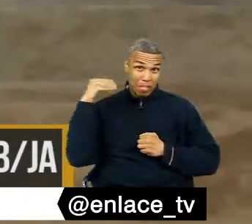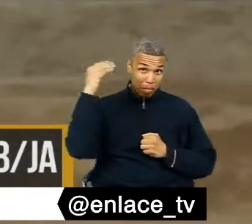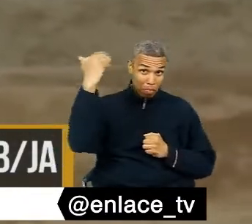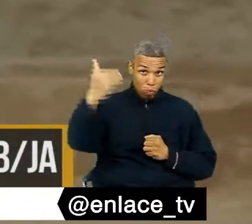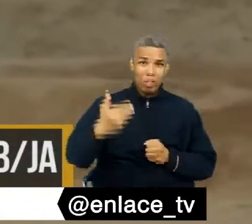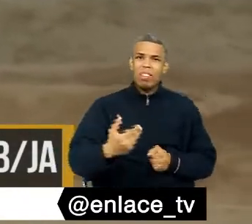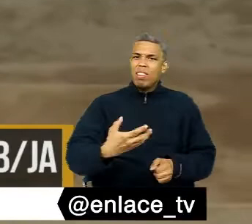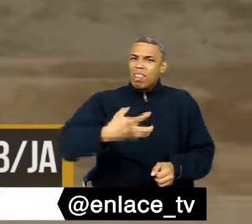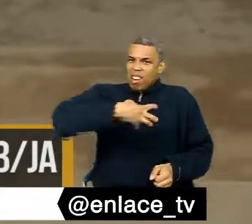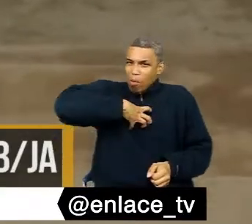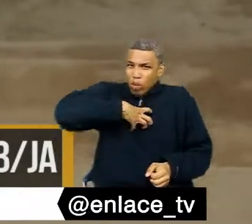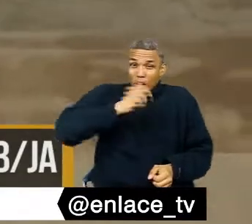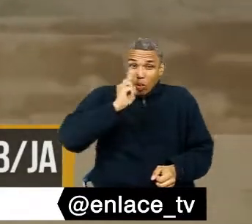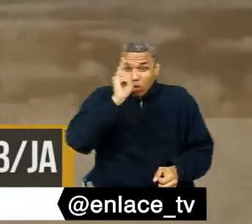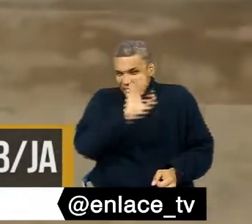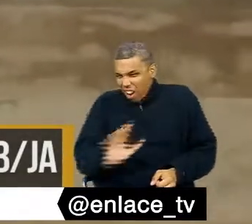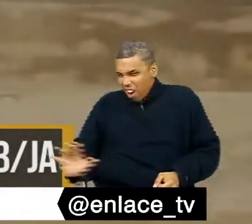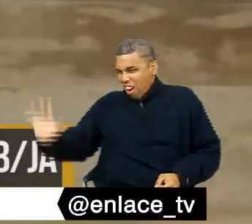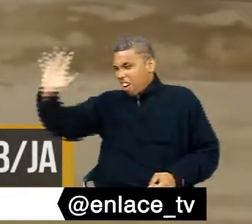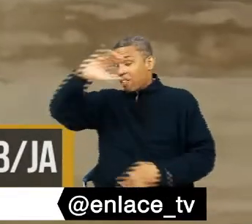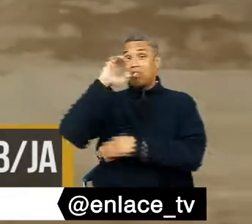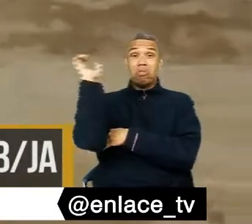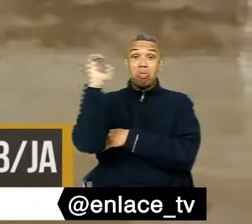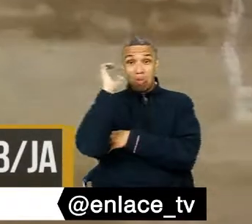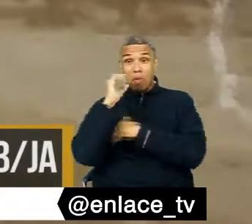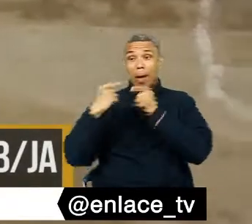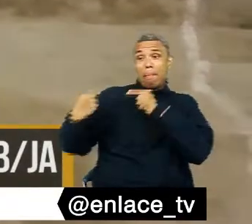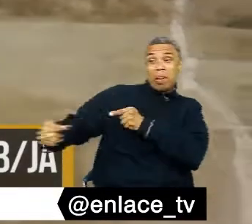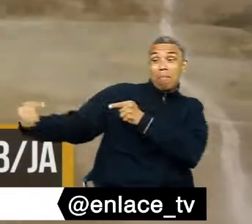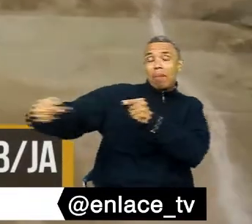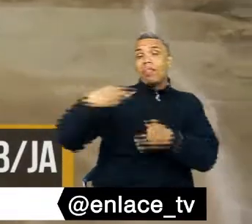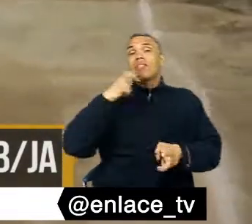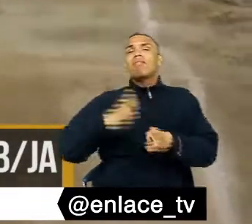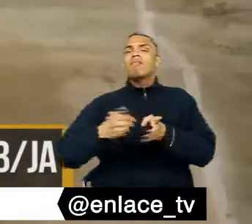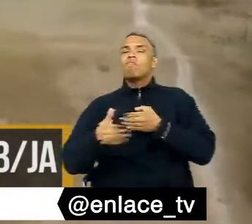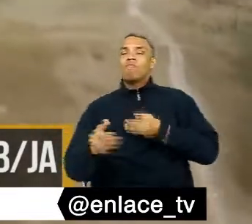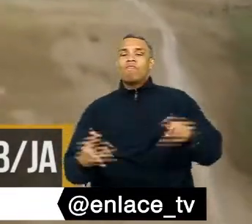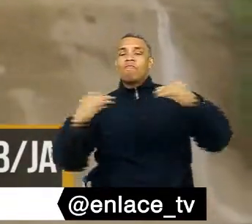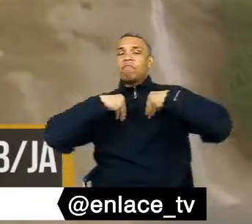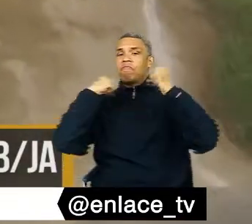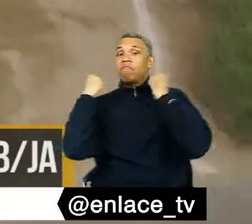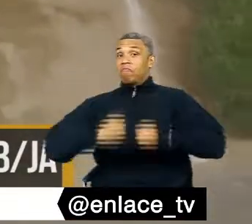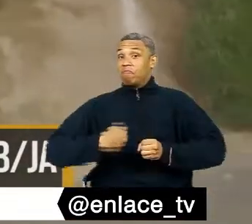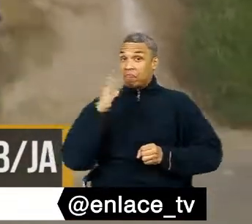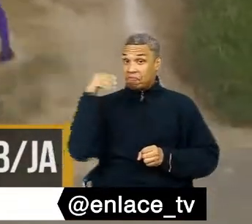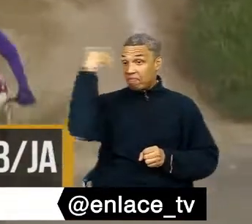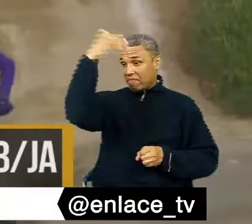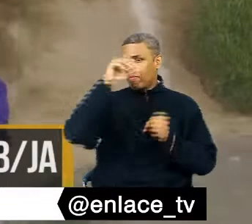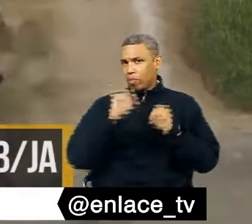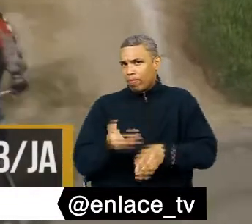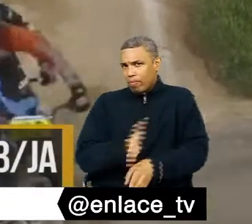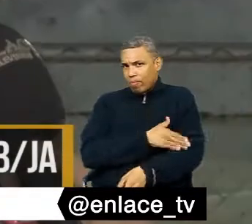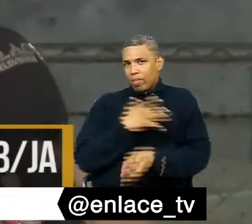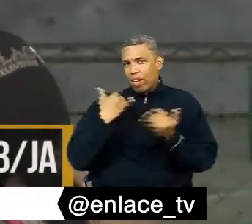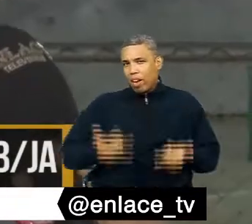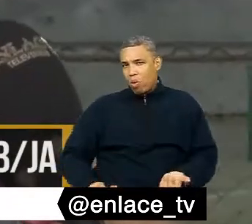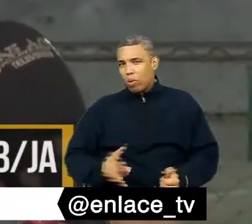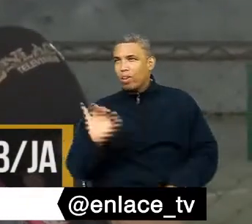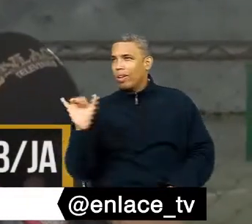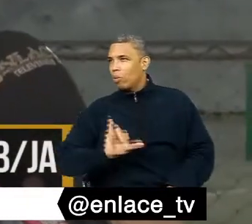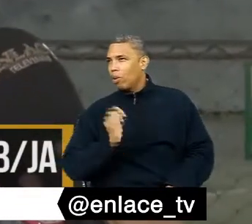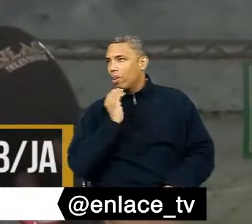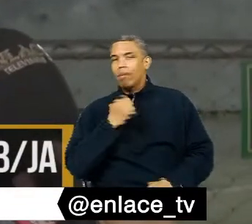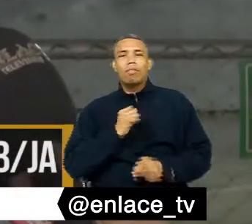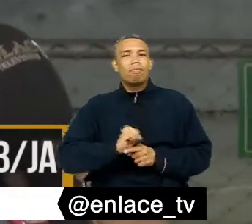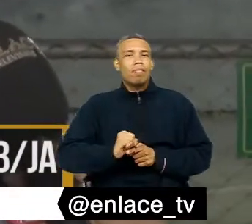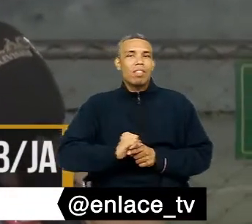sirve para mejorar el nivel de los expertos que representarán a la ciudad en futuras carreras. Queremos invitar a toda la comunidad del BMX, a toda la